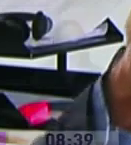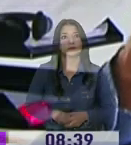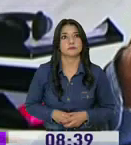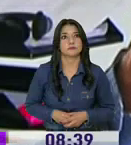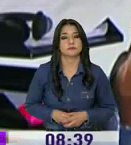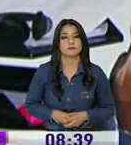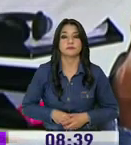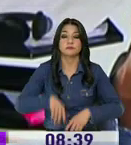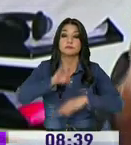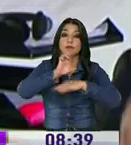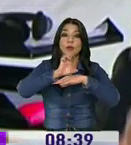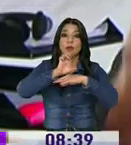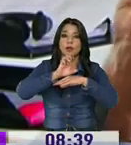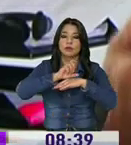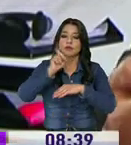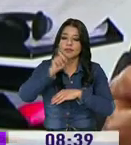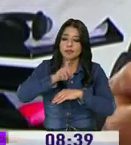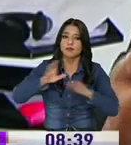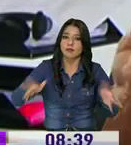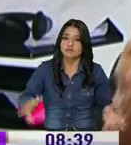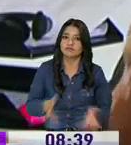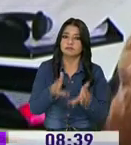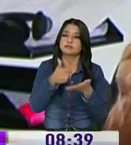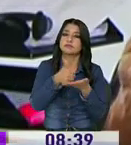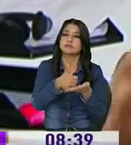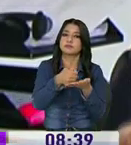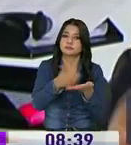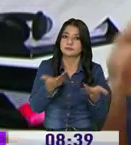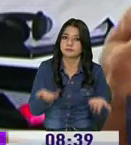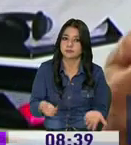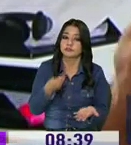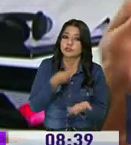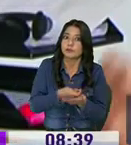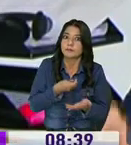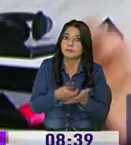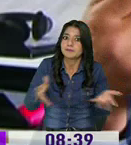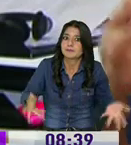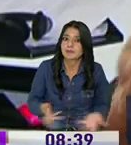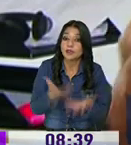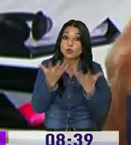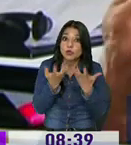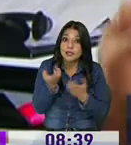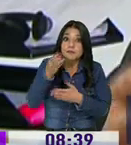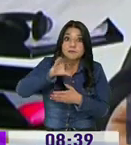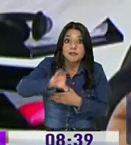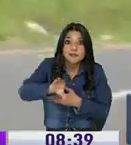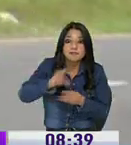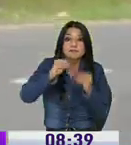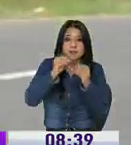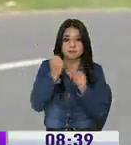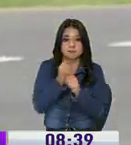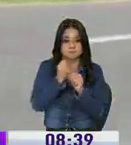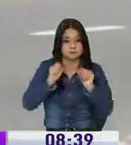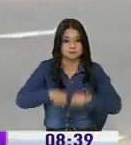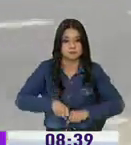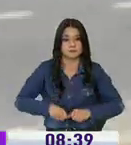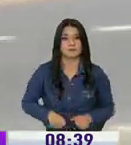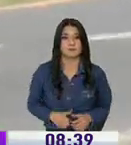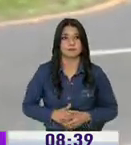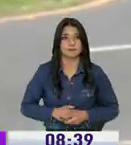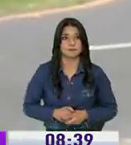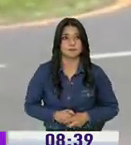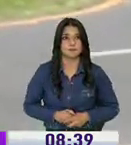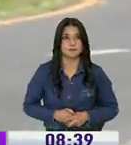que tiene es que promover más beneficios en el sentido de estimular a los que quieran invertir en generar empleo. Informó